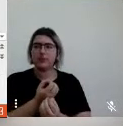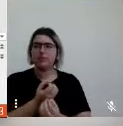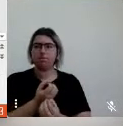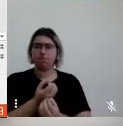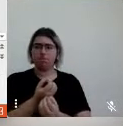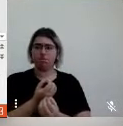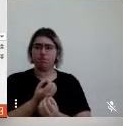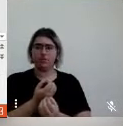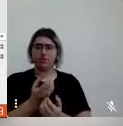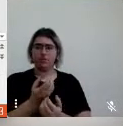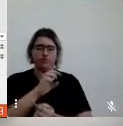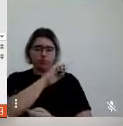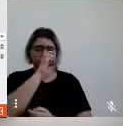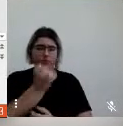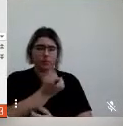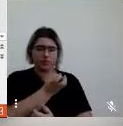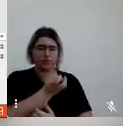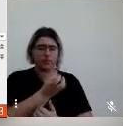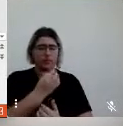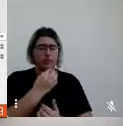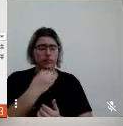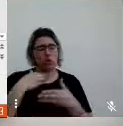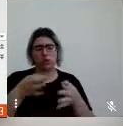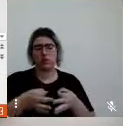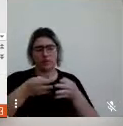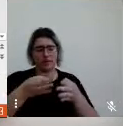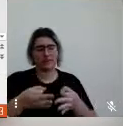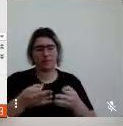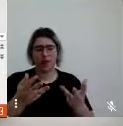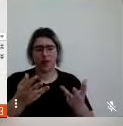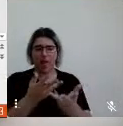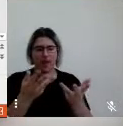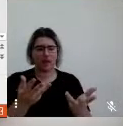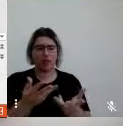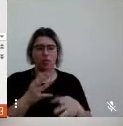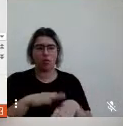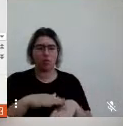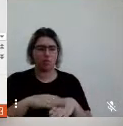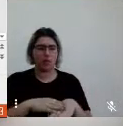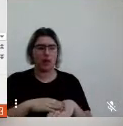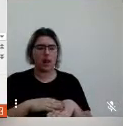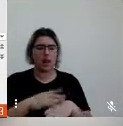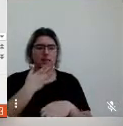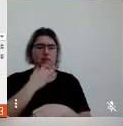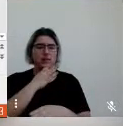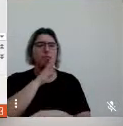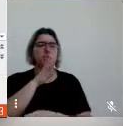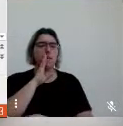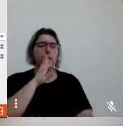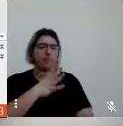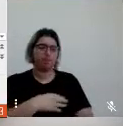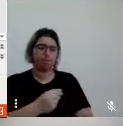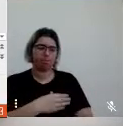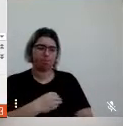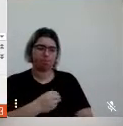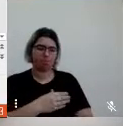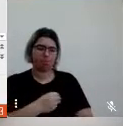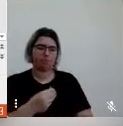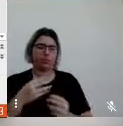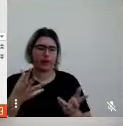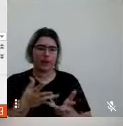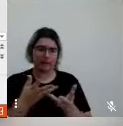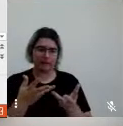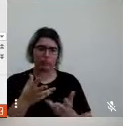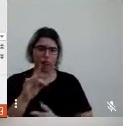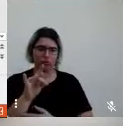pueden influir, pero soy partidaria de la lactancia materna, porque de esta manera el bebé, toda